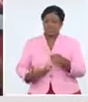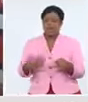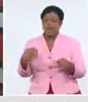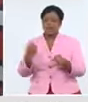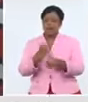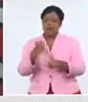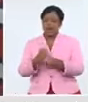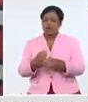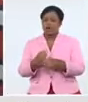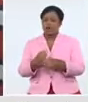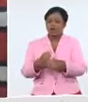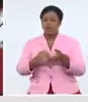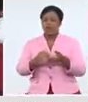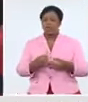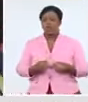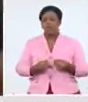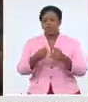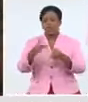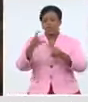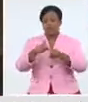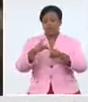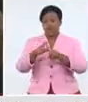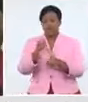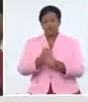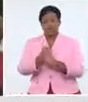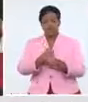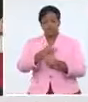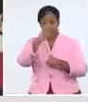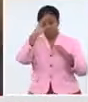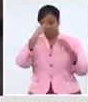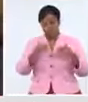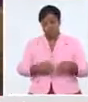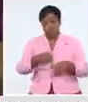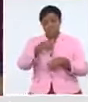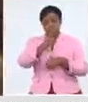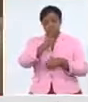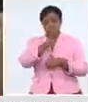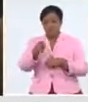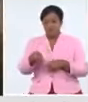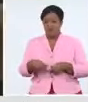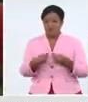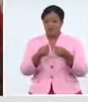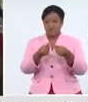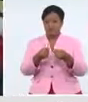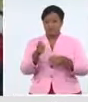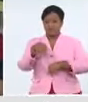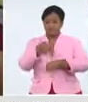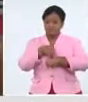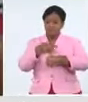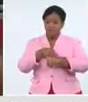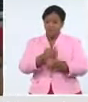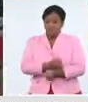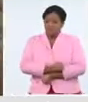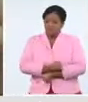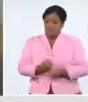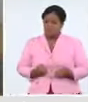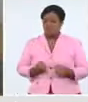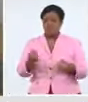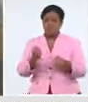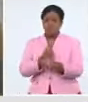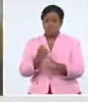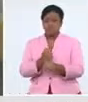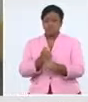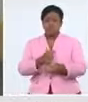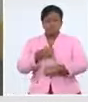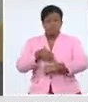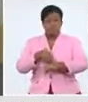Sindicato Nacional de Trabajadores 16 profesionales camagüeyanos. Han sido tiempos de sacrificios y altruismo, tiempos